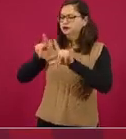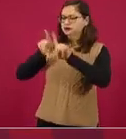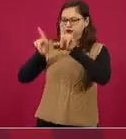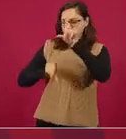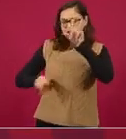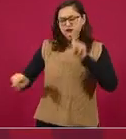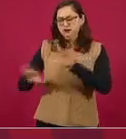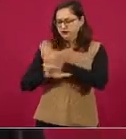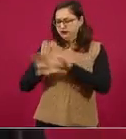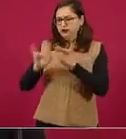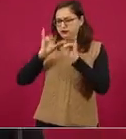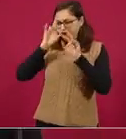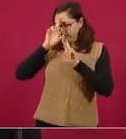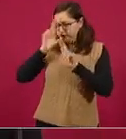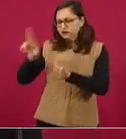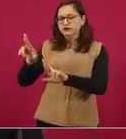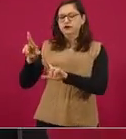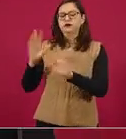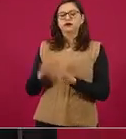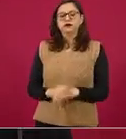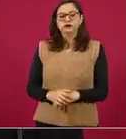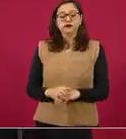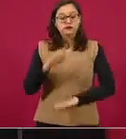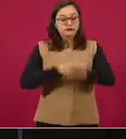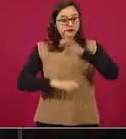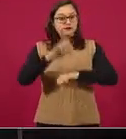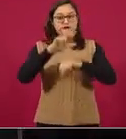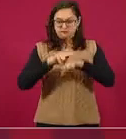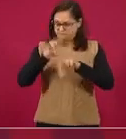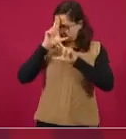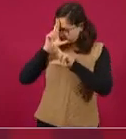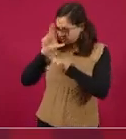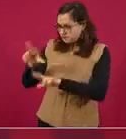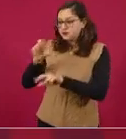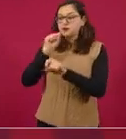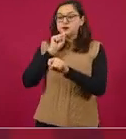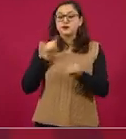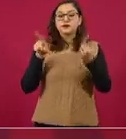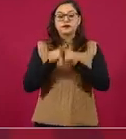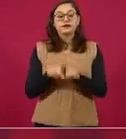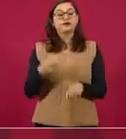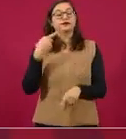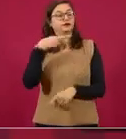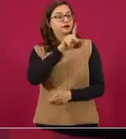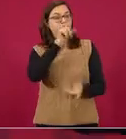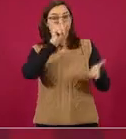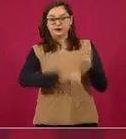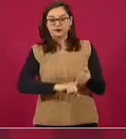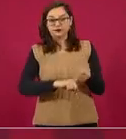el embajador, pero hay agencias,